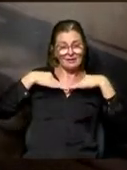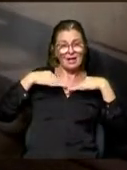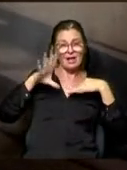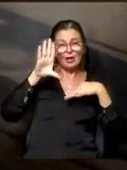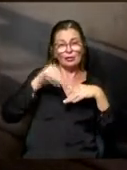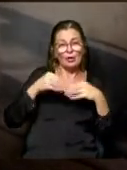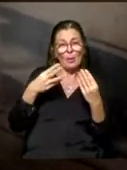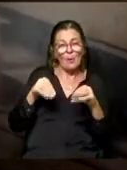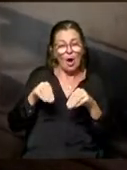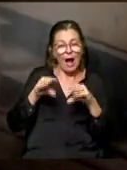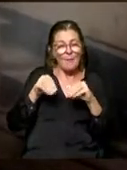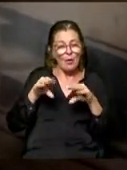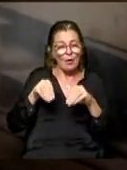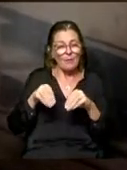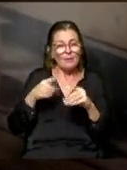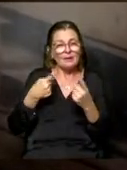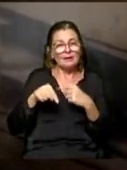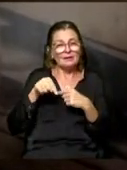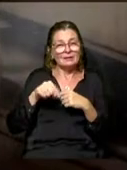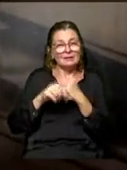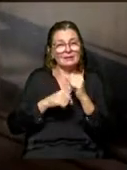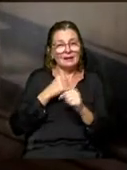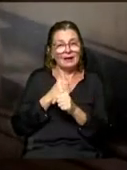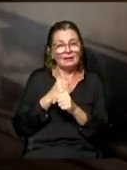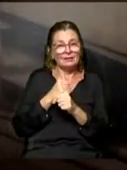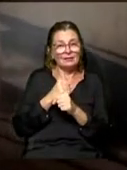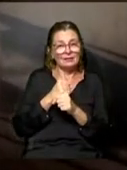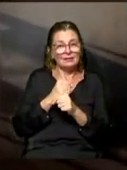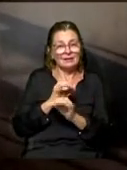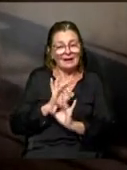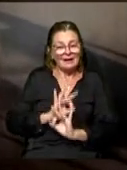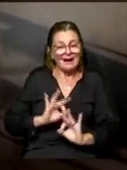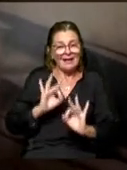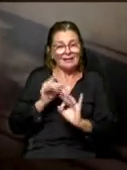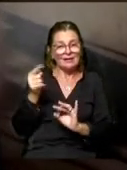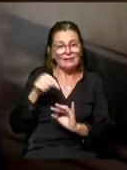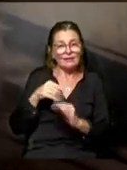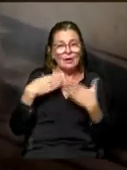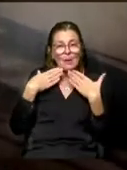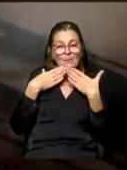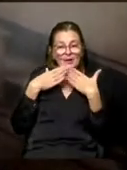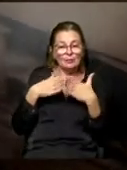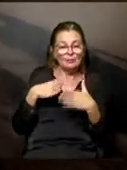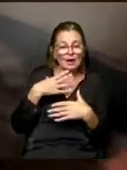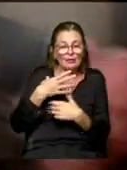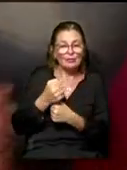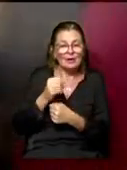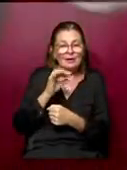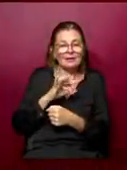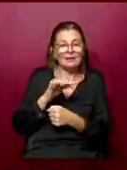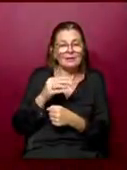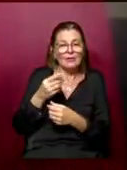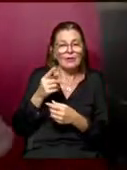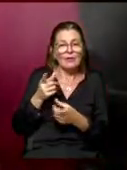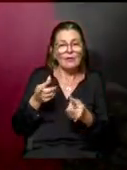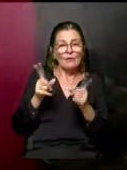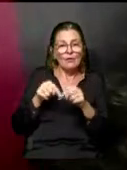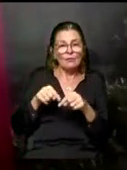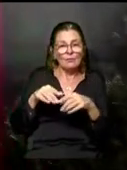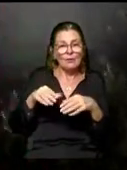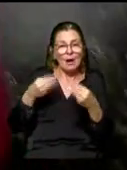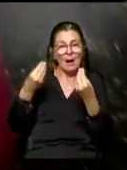nos mojamos, pero este año, o sea, nadie vino a preguntar ni a ayudar. Volvimos a perder lo que ya nos